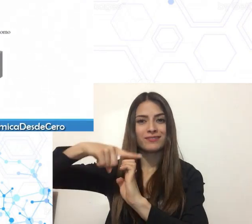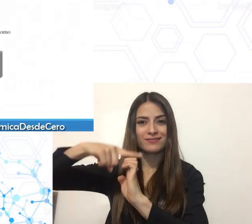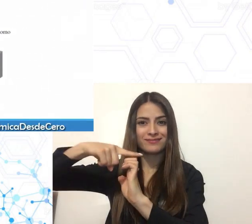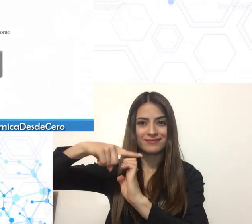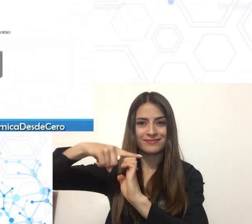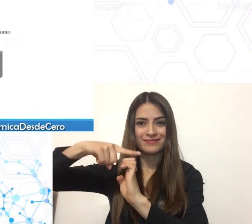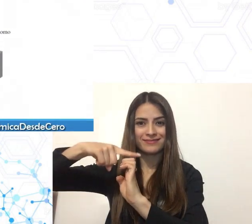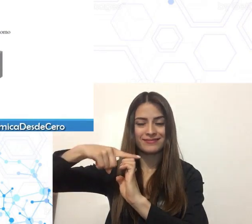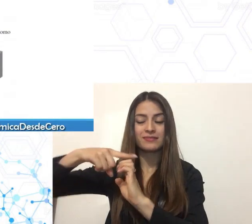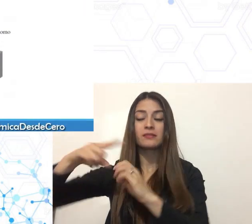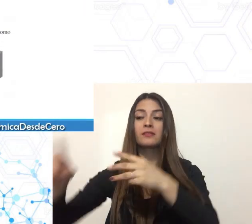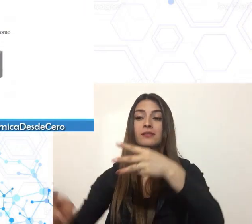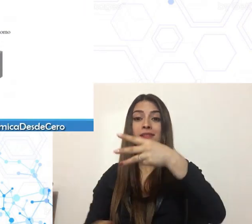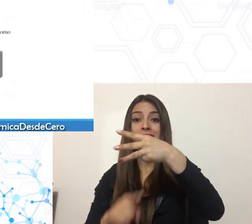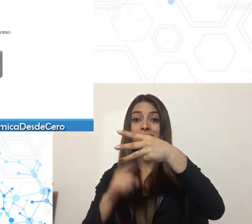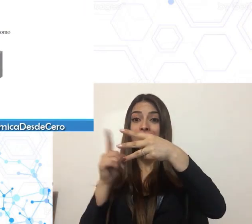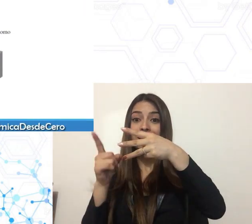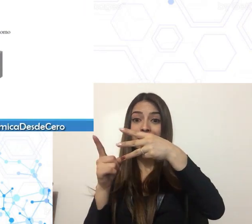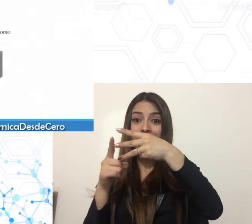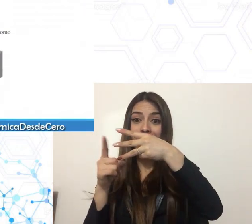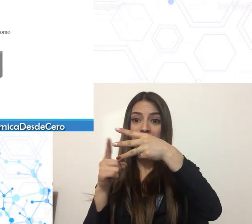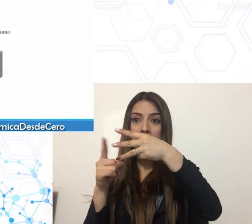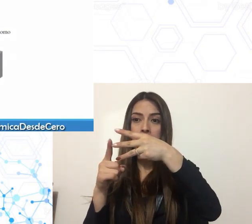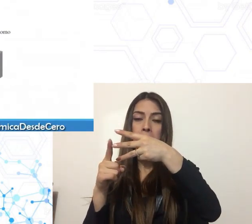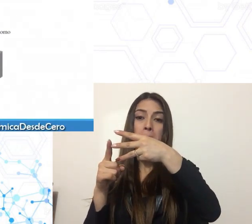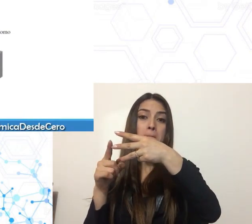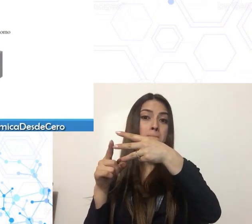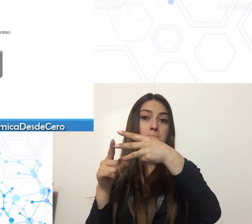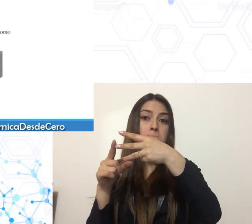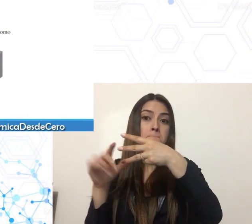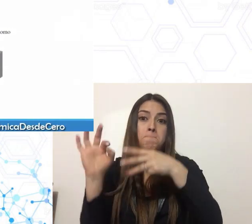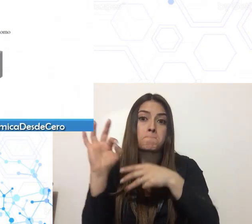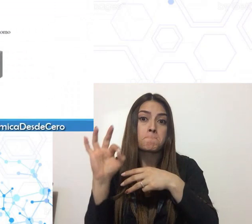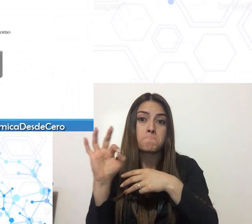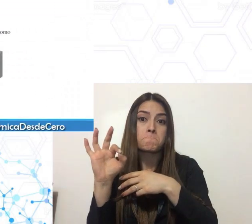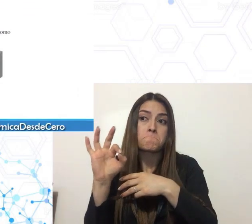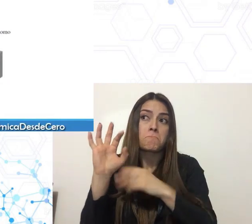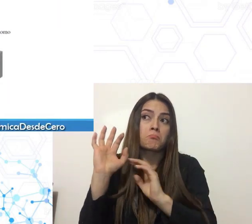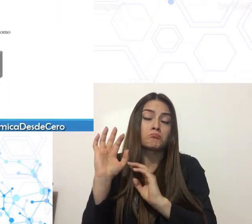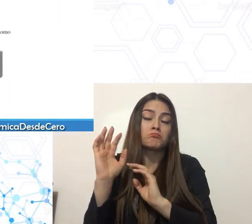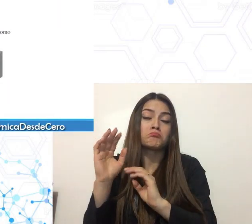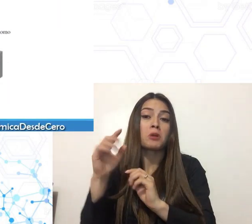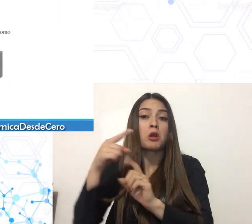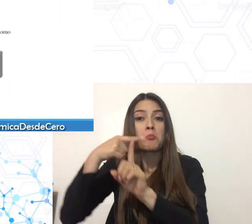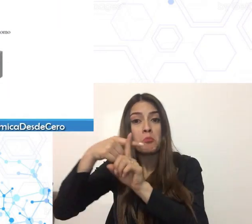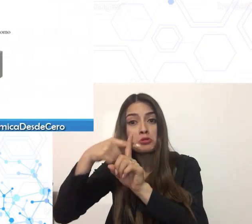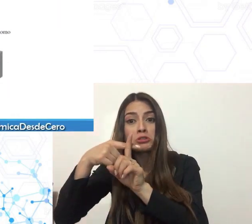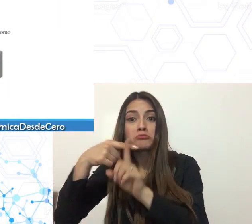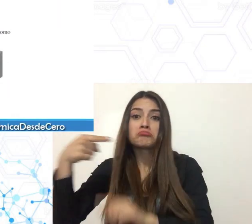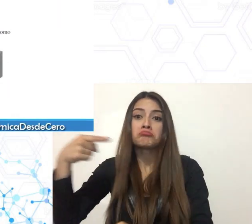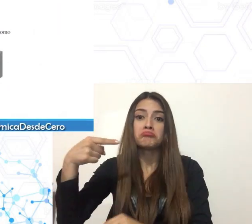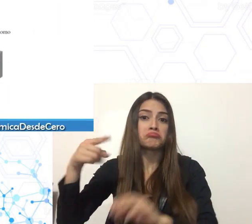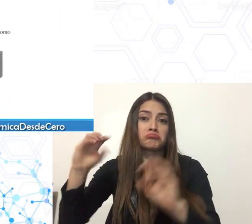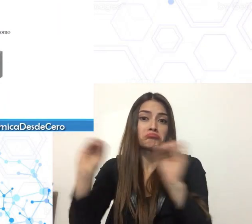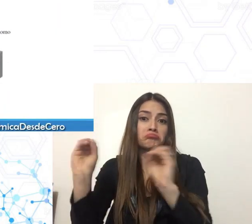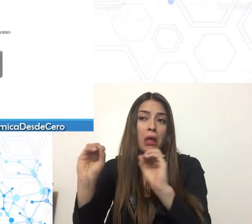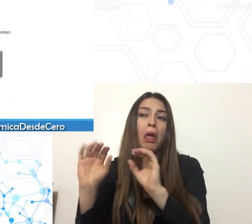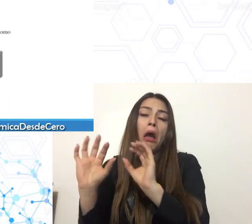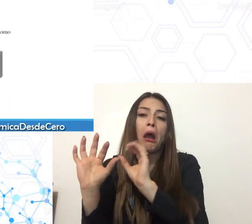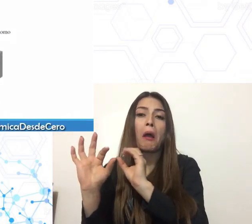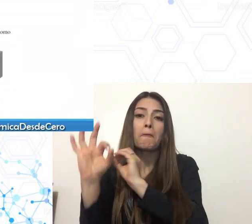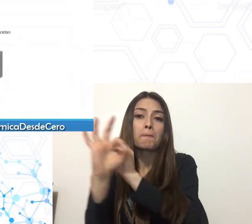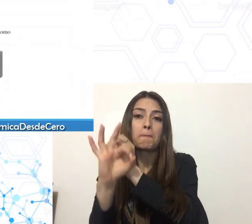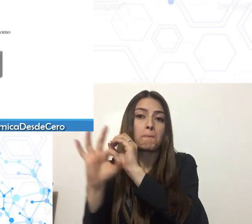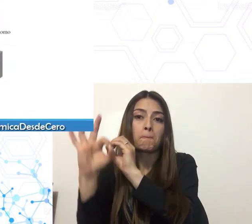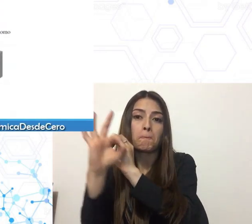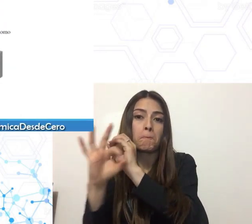los rayos beta, que serían aquellos considerados como electrones, y los rayos gamma,